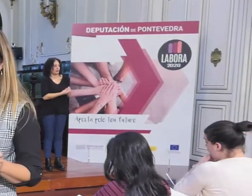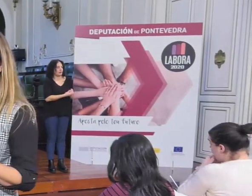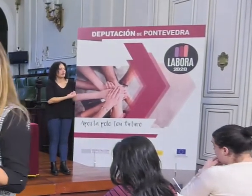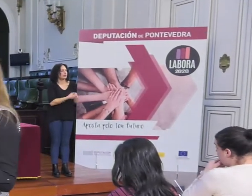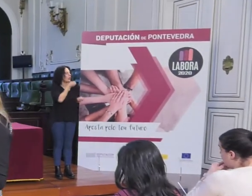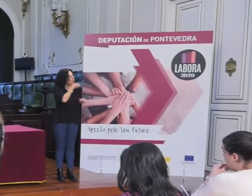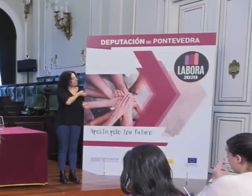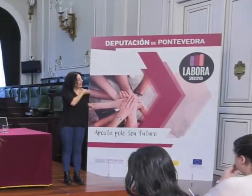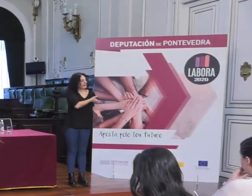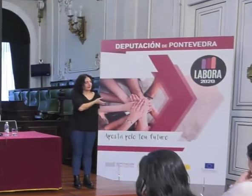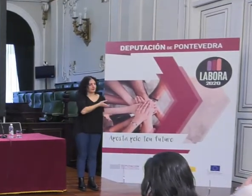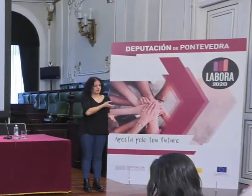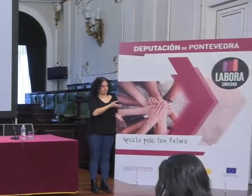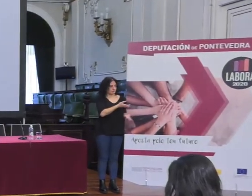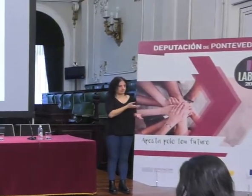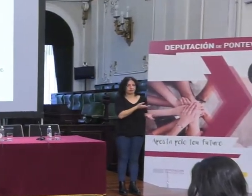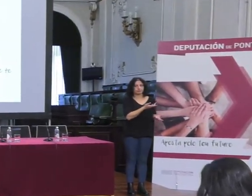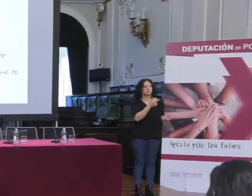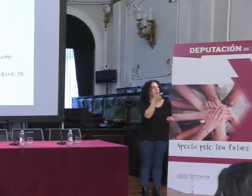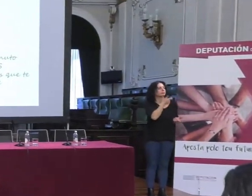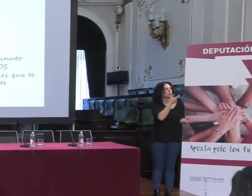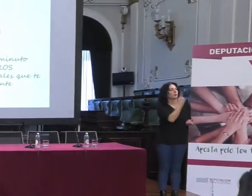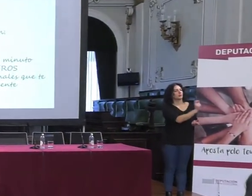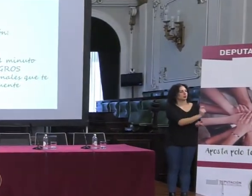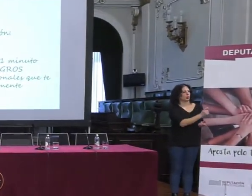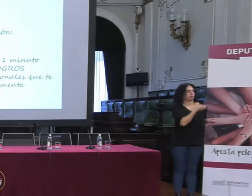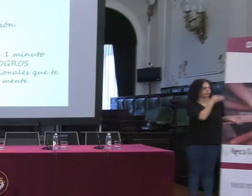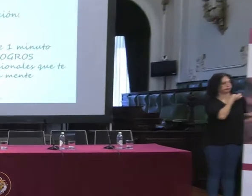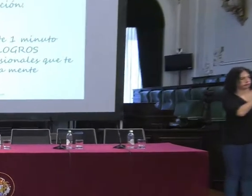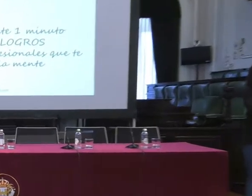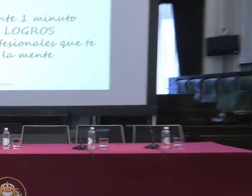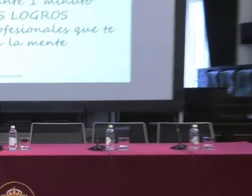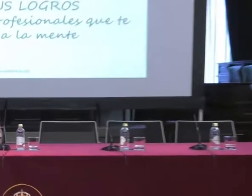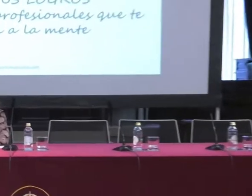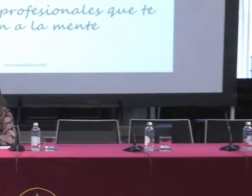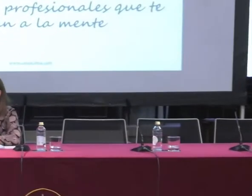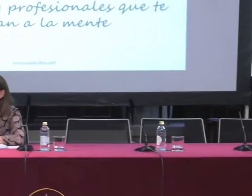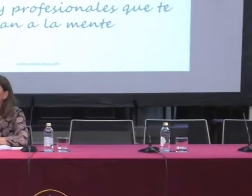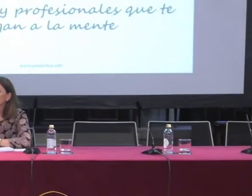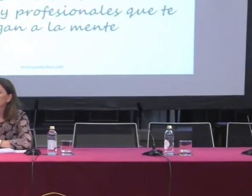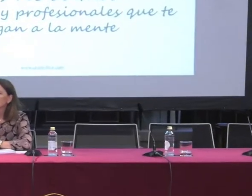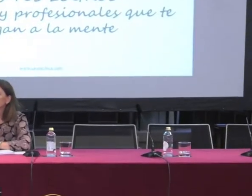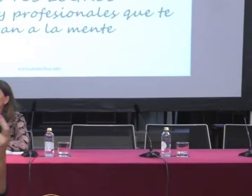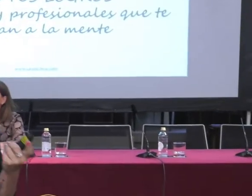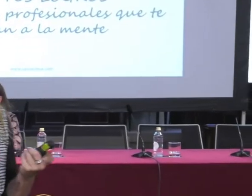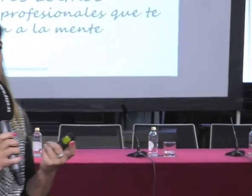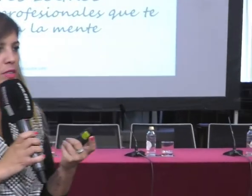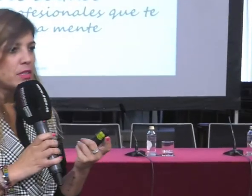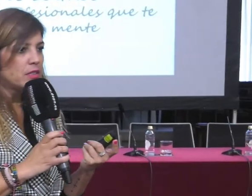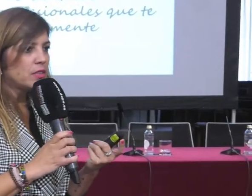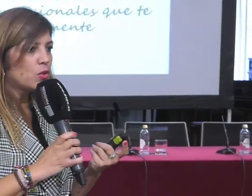le vamos a contar durante un minuto todo lo que me venga a la mente